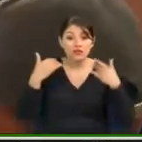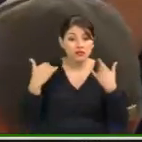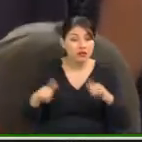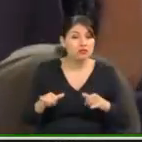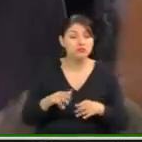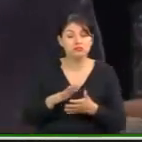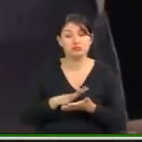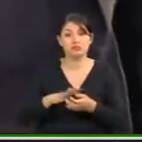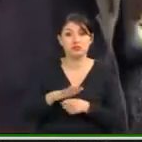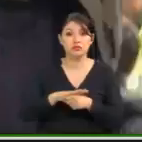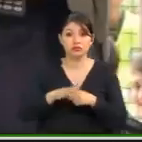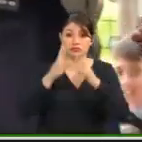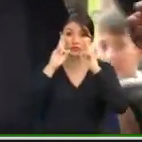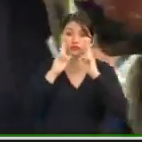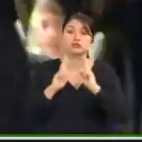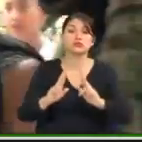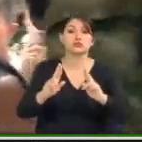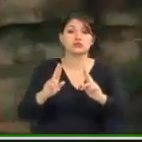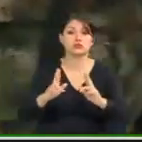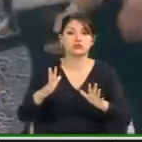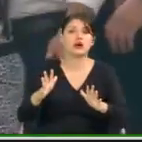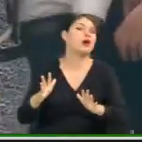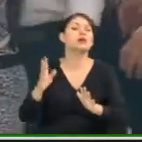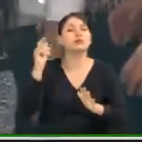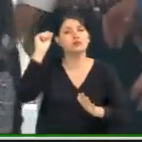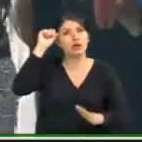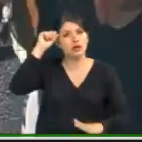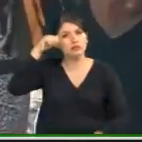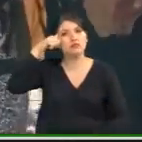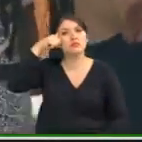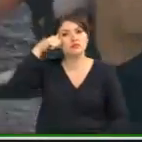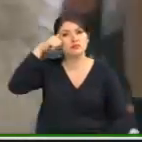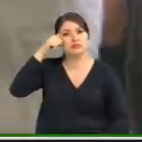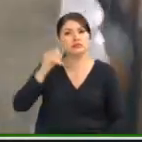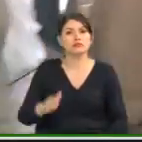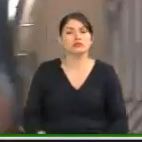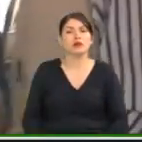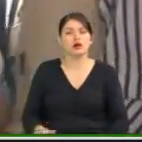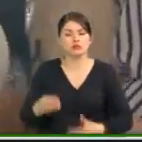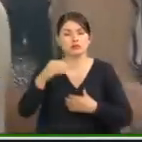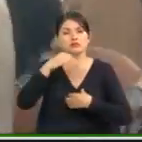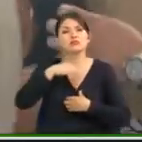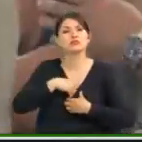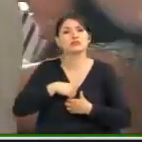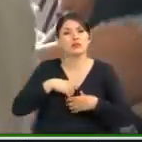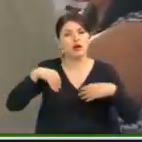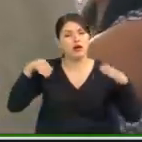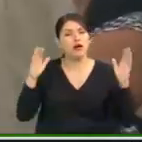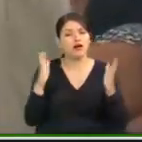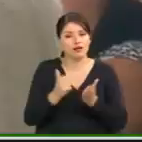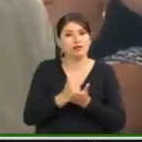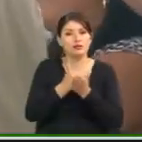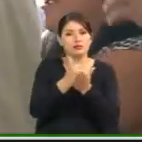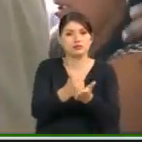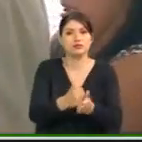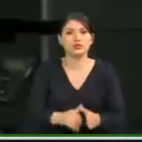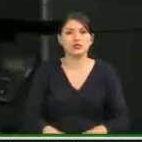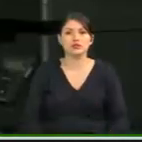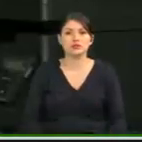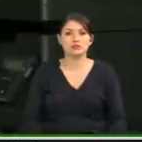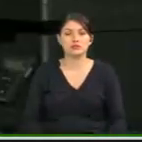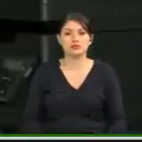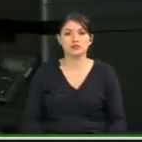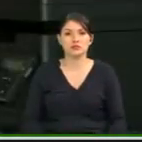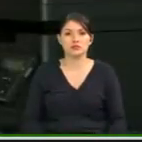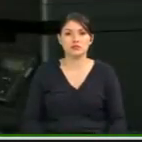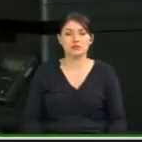y aparte de los reconocimientos, quedaron reflexiones y un anhelo en el ángel que auxilió a Vargas Lleras.